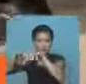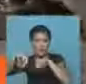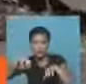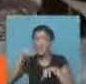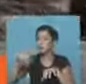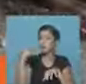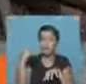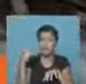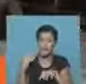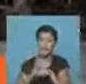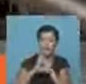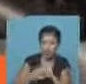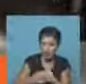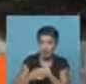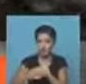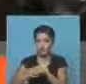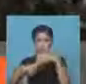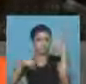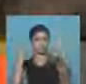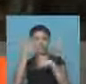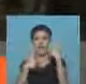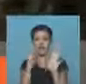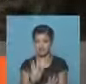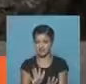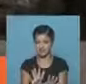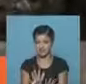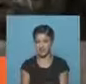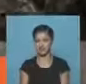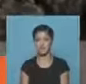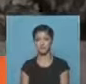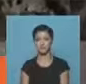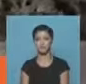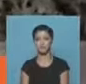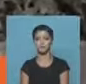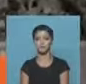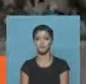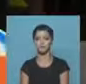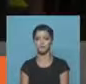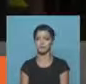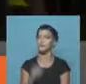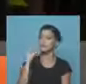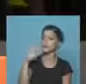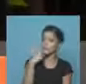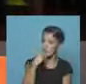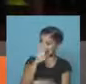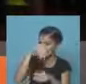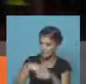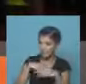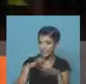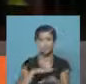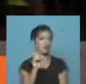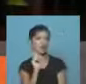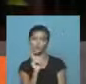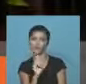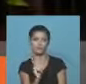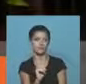tienen por qué venir, entrar y atropellar y apoderarse de nuestras cosas. ¿Su hijo estaba en la marcha? No, estaba en la marcha.